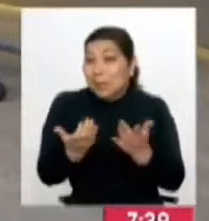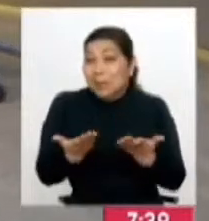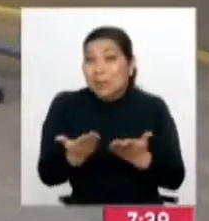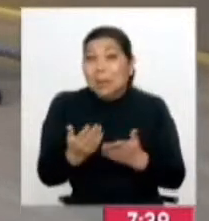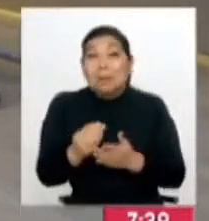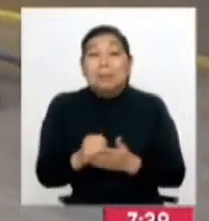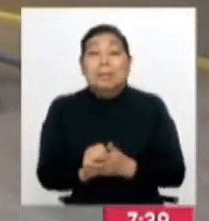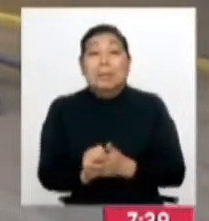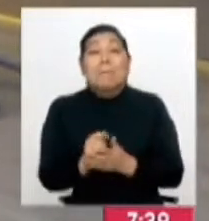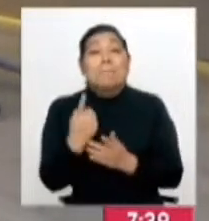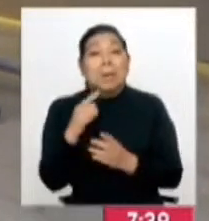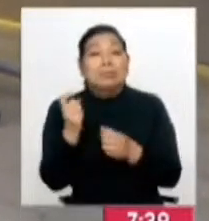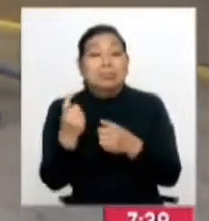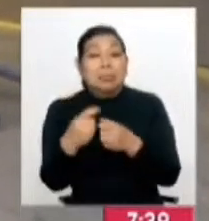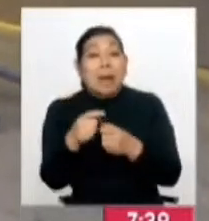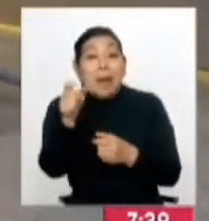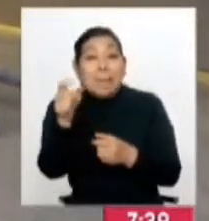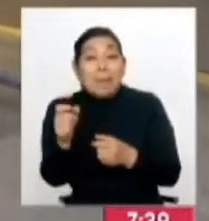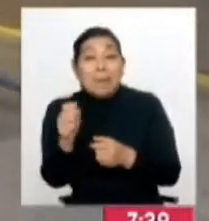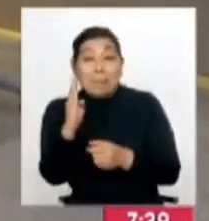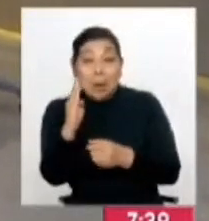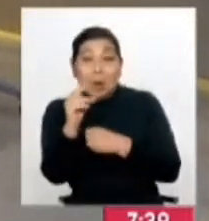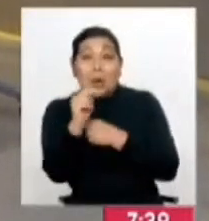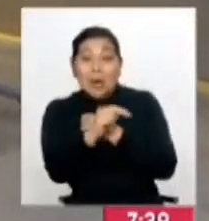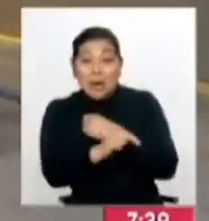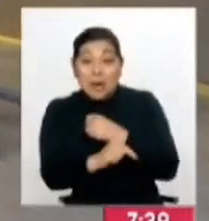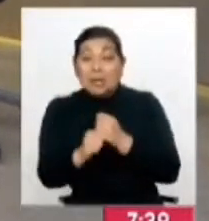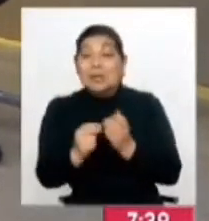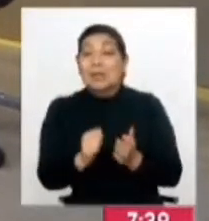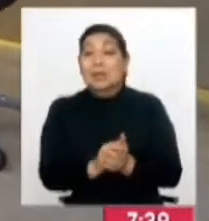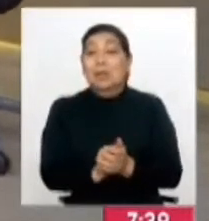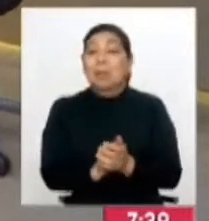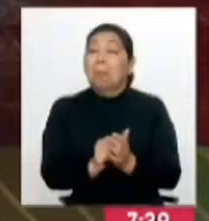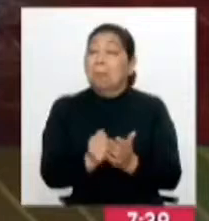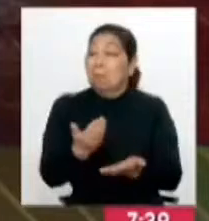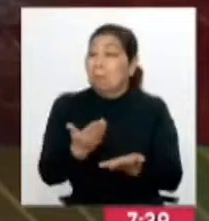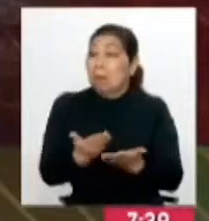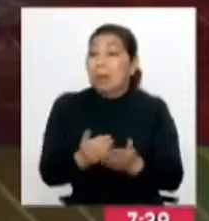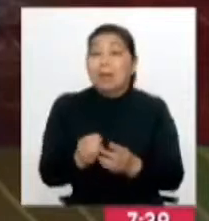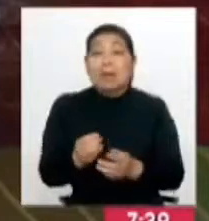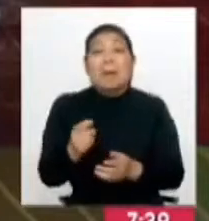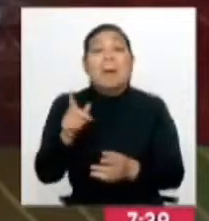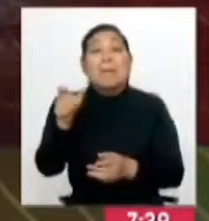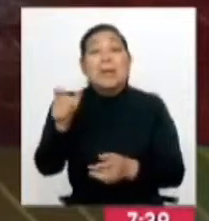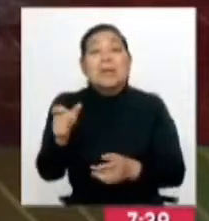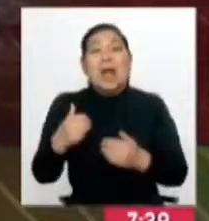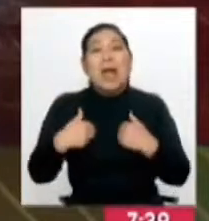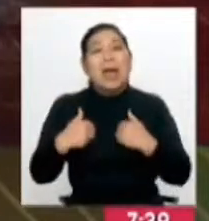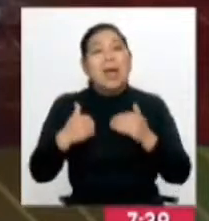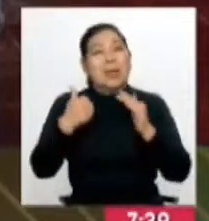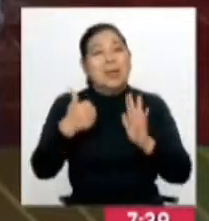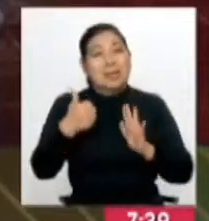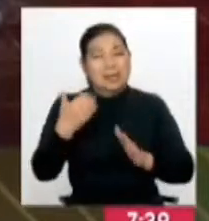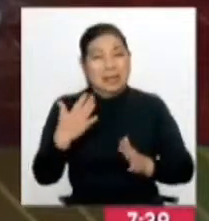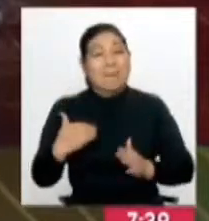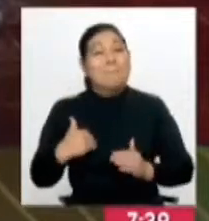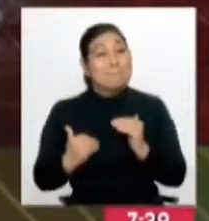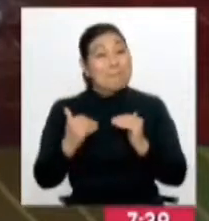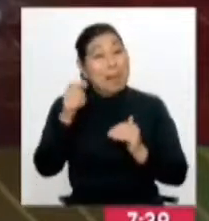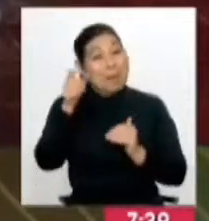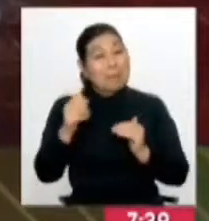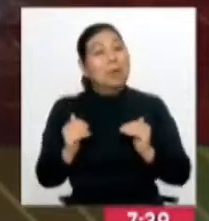cerrando convenio para que los clientes del Banco de la Nación, por lo menos los pensionistas, los mayores de 65